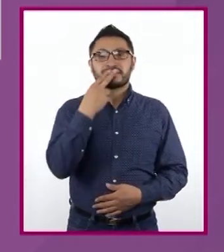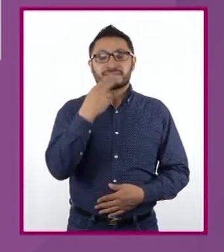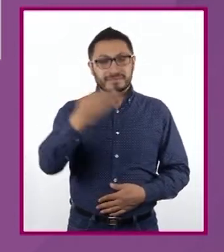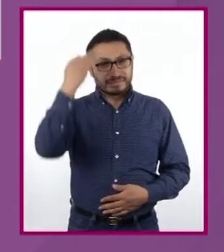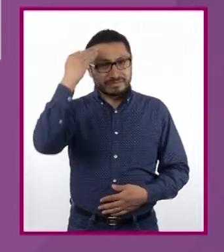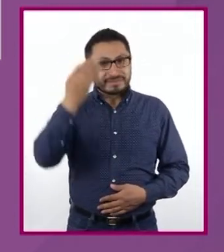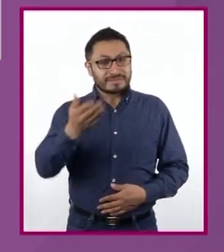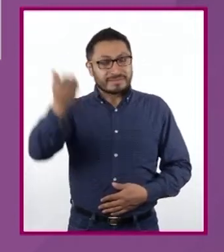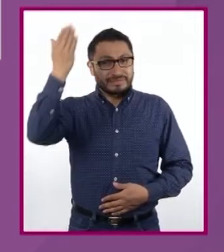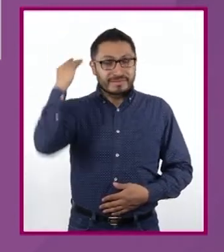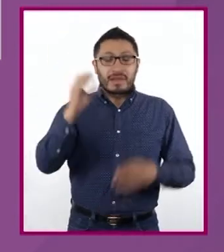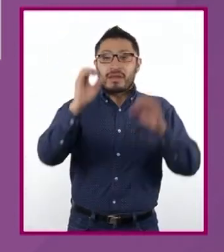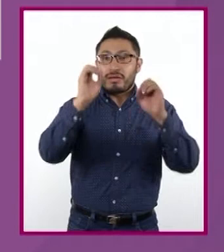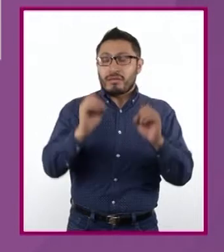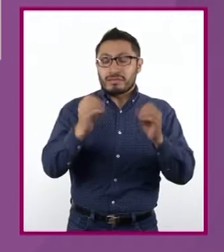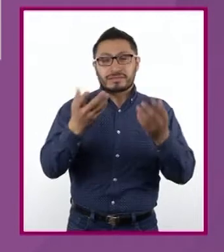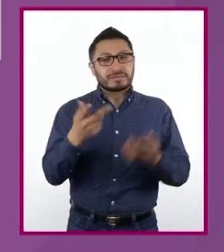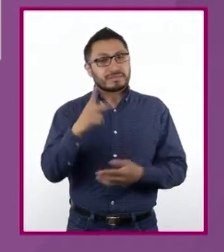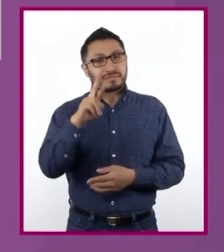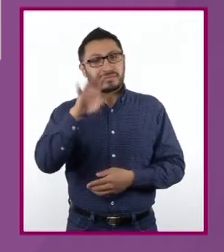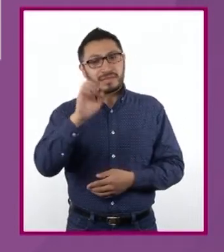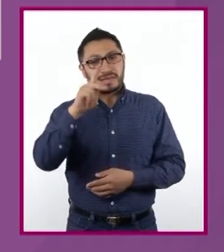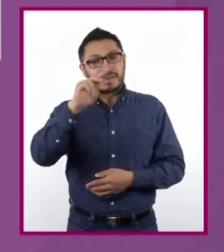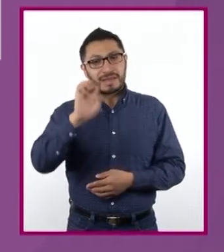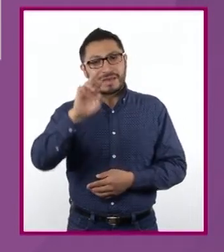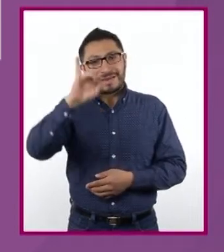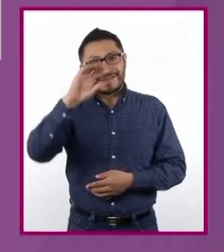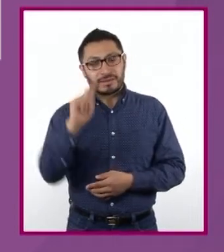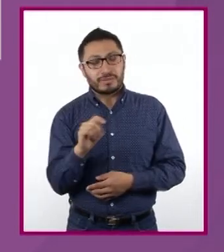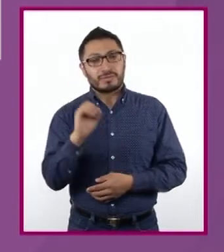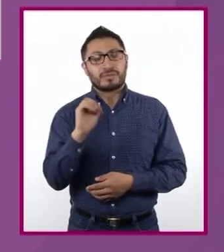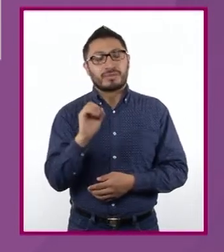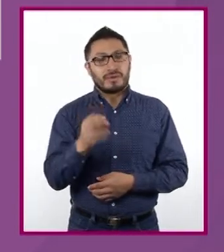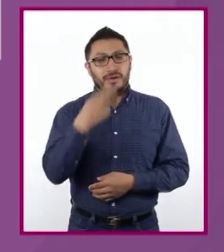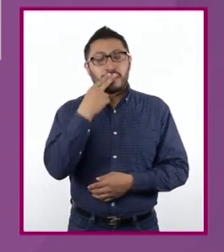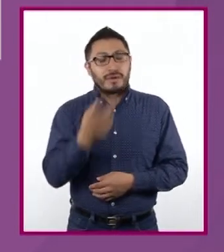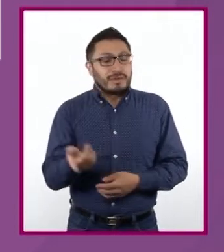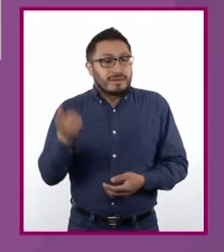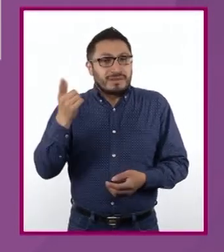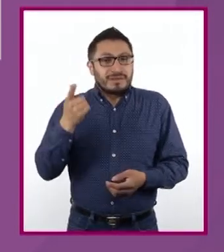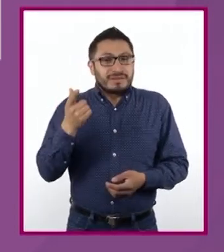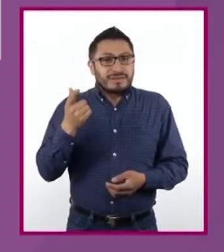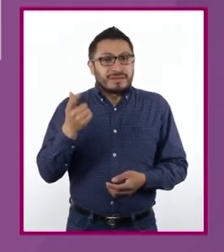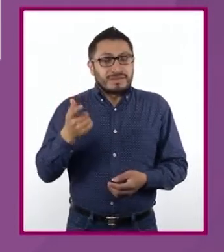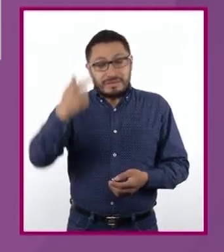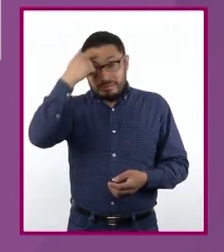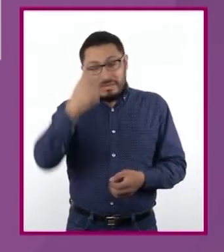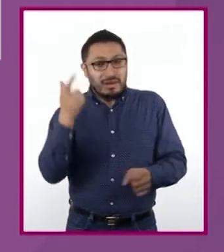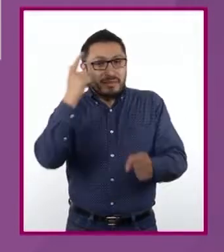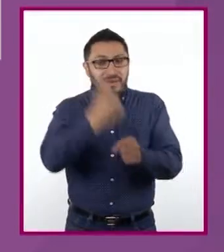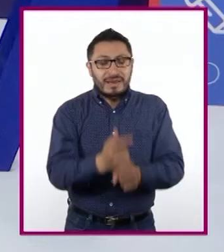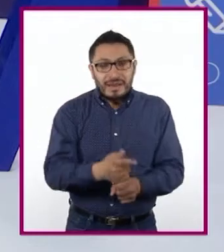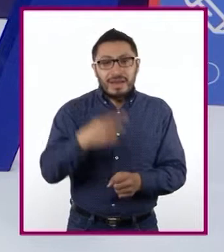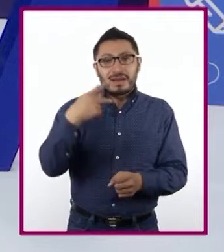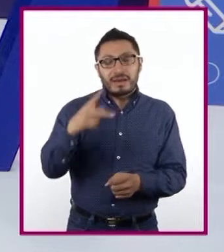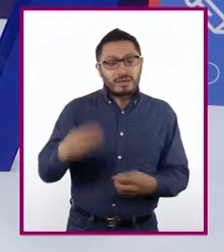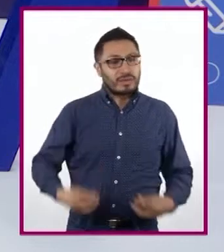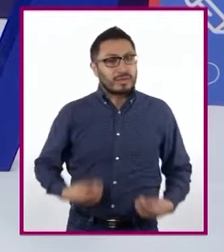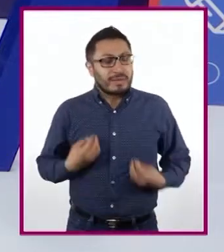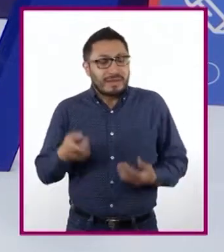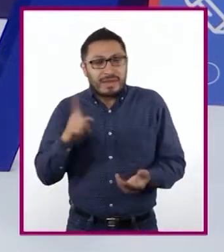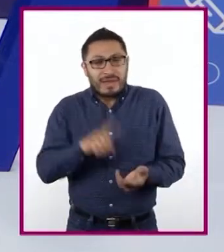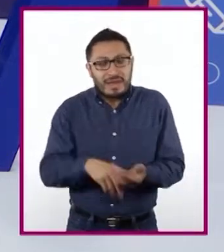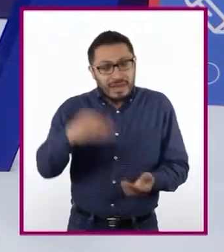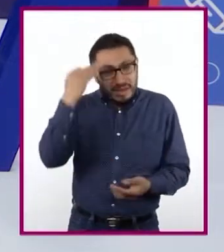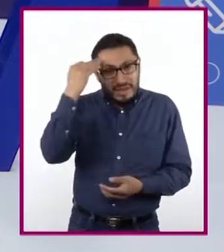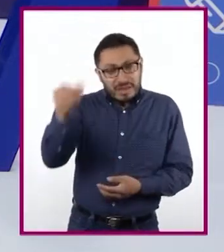tiempo pasado o pretérito, que permite ubicar su vida y acciones en un tiempo y espacio específicos. Los materiales